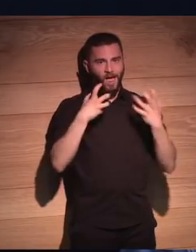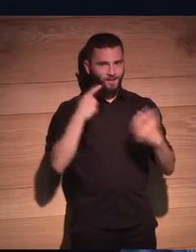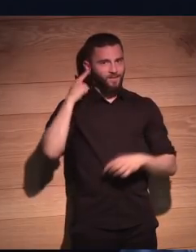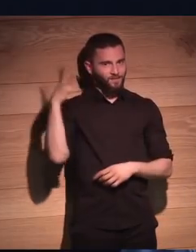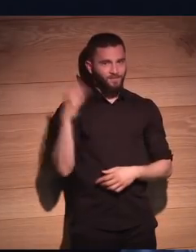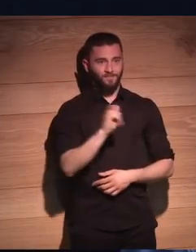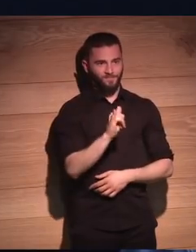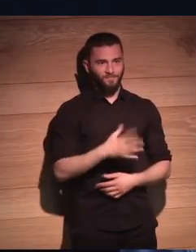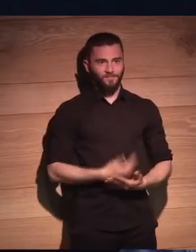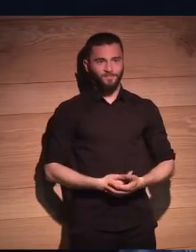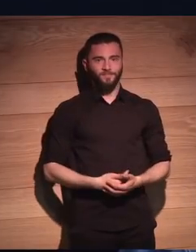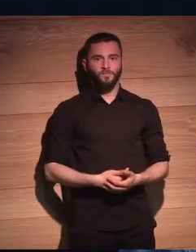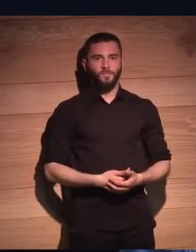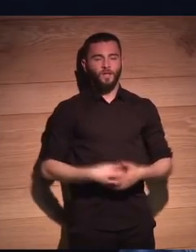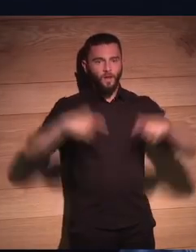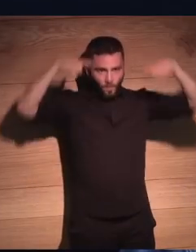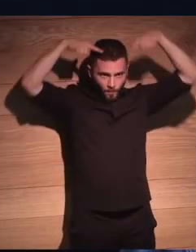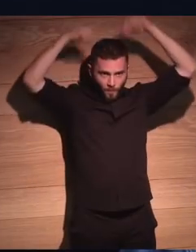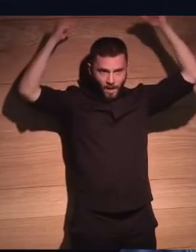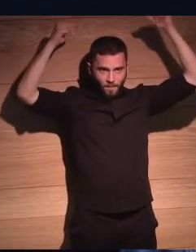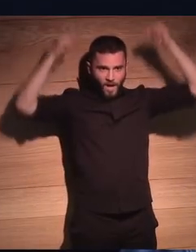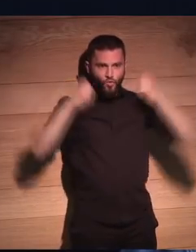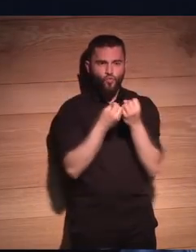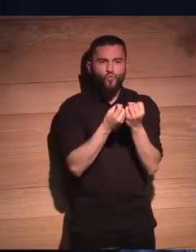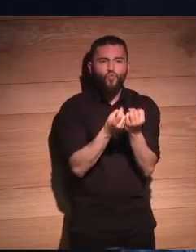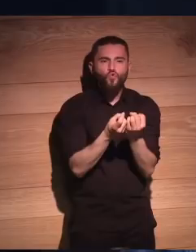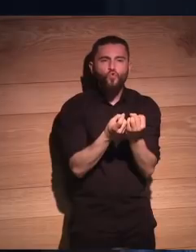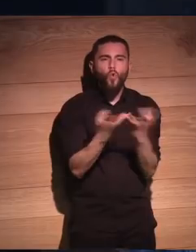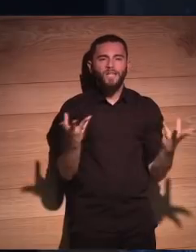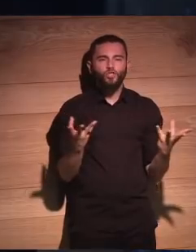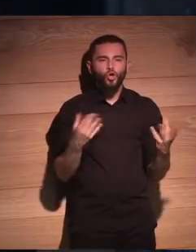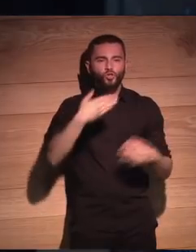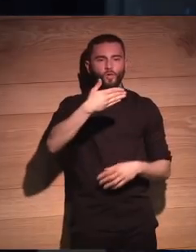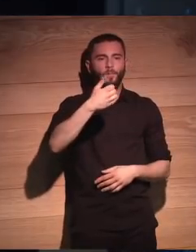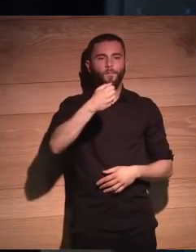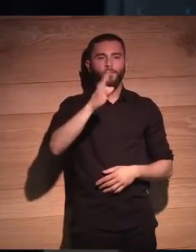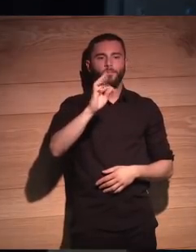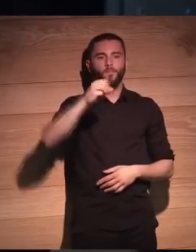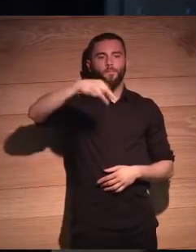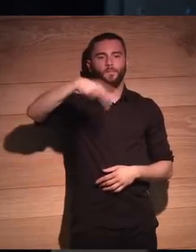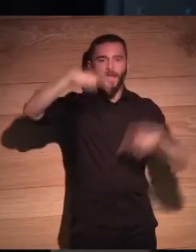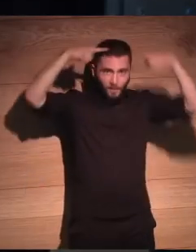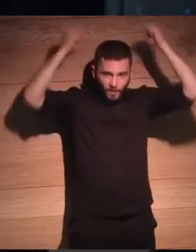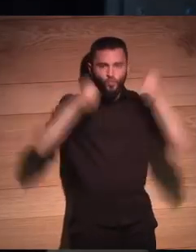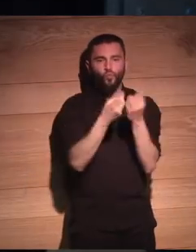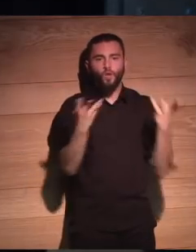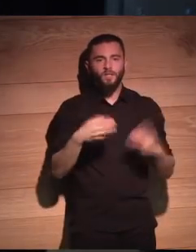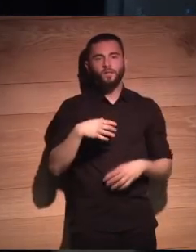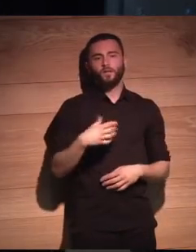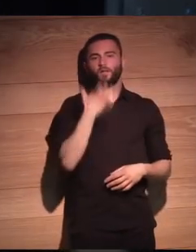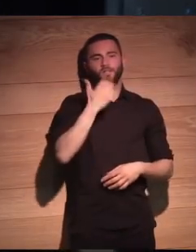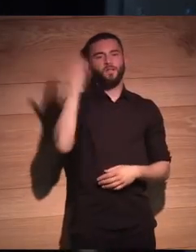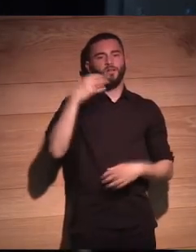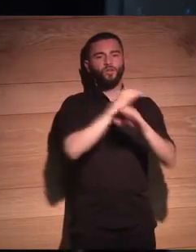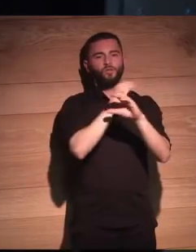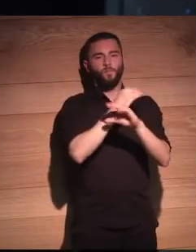¿no? ¿Cuántos Batman ha habido? Es una pregunta que os hago prácticamente a todos. Si el Batman de los TVOs era más blandengue, si el primer Batman era